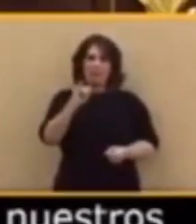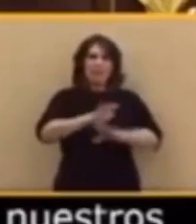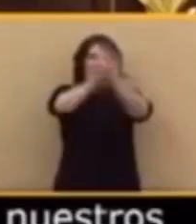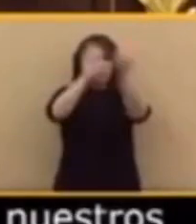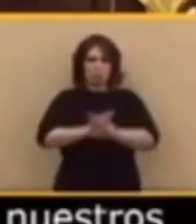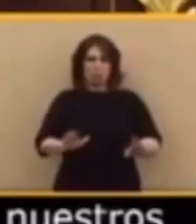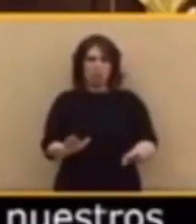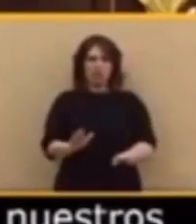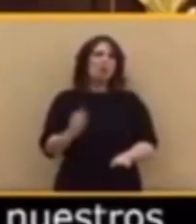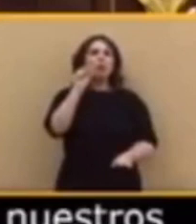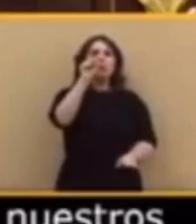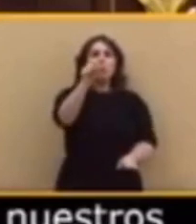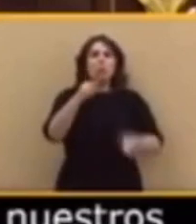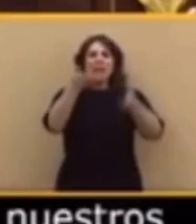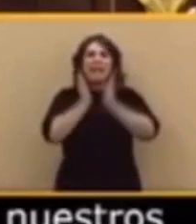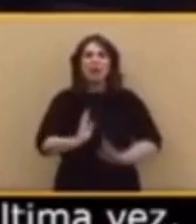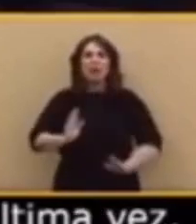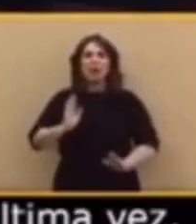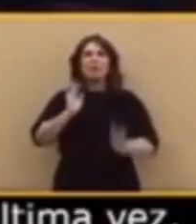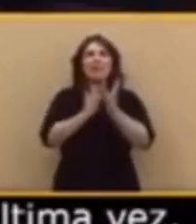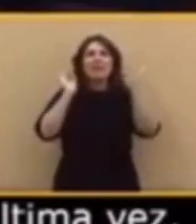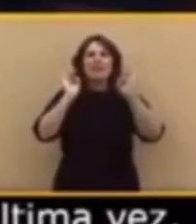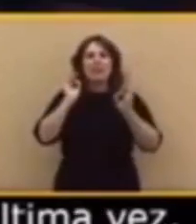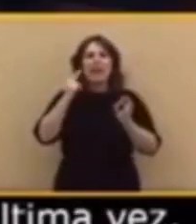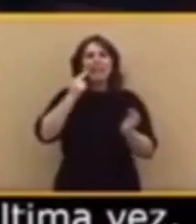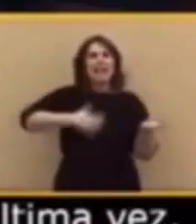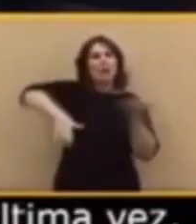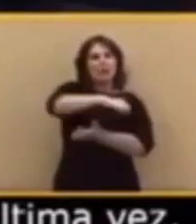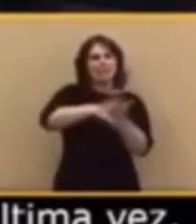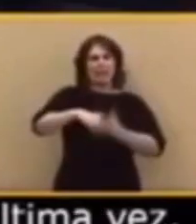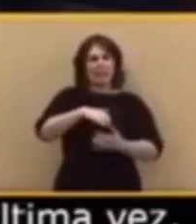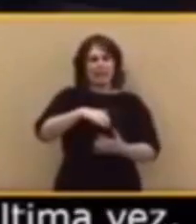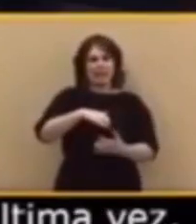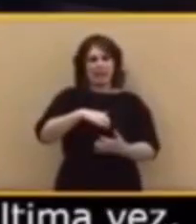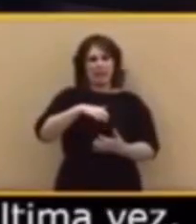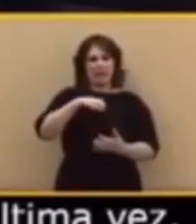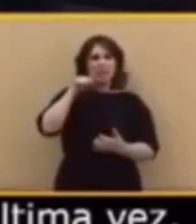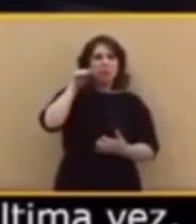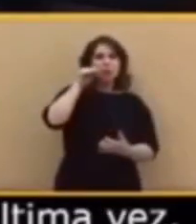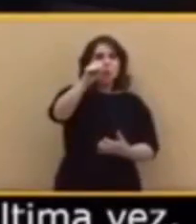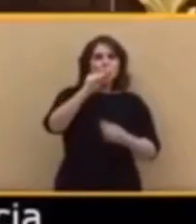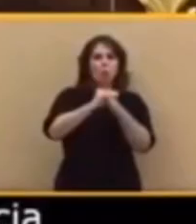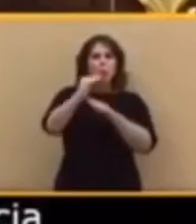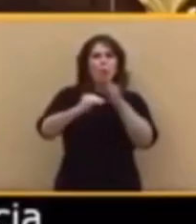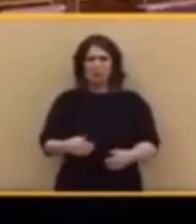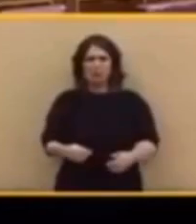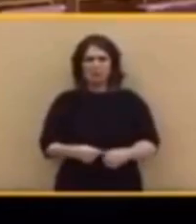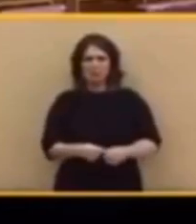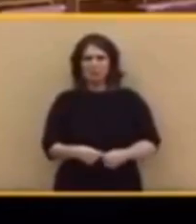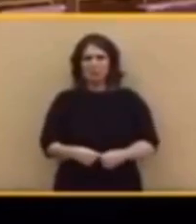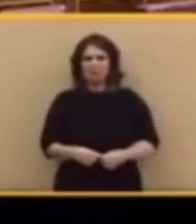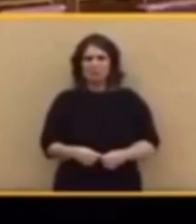es el hijo de un terrorista. A esa aristocracia pertenece usted, a la del crimen político. Muchas